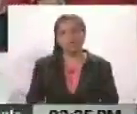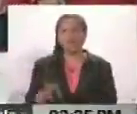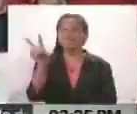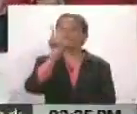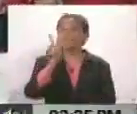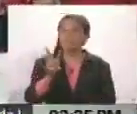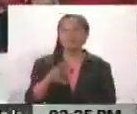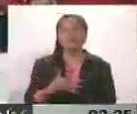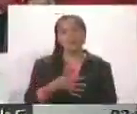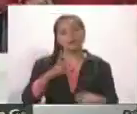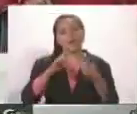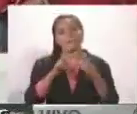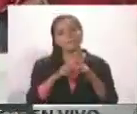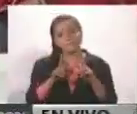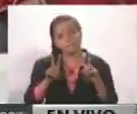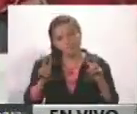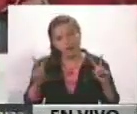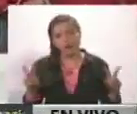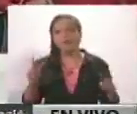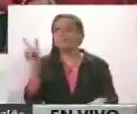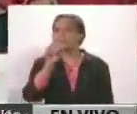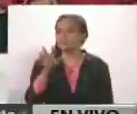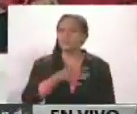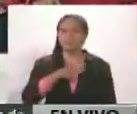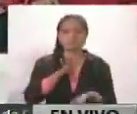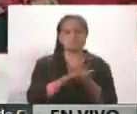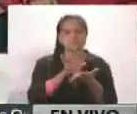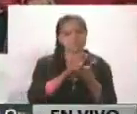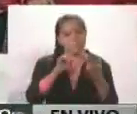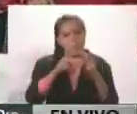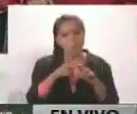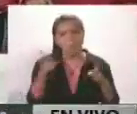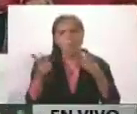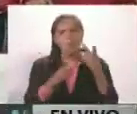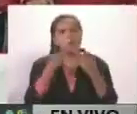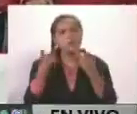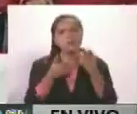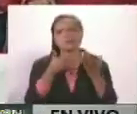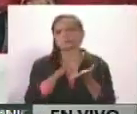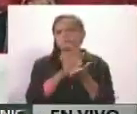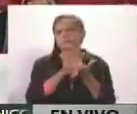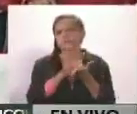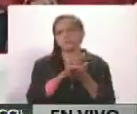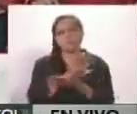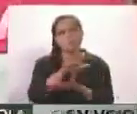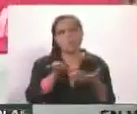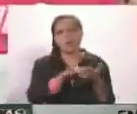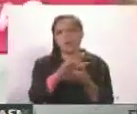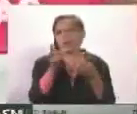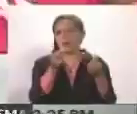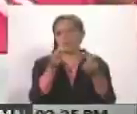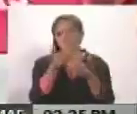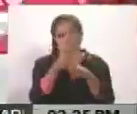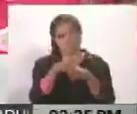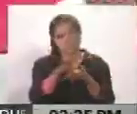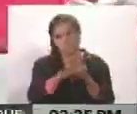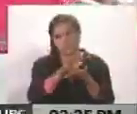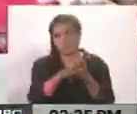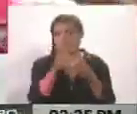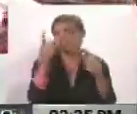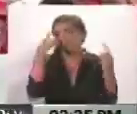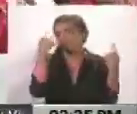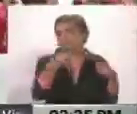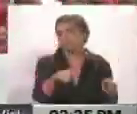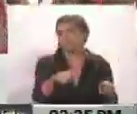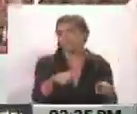quiere paz, Venezuela quiere estabilidad política para superar las dificultades económicas. Allá los que no oyen a un